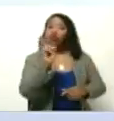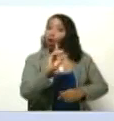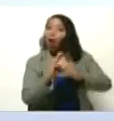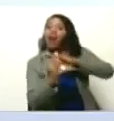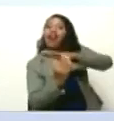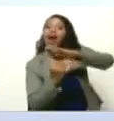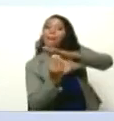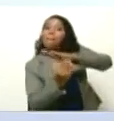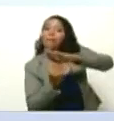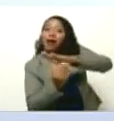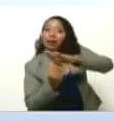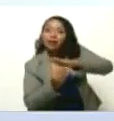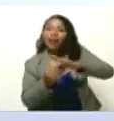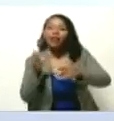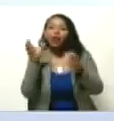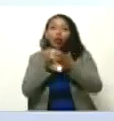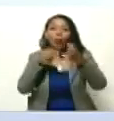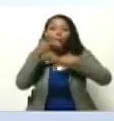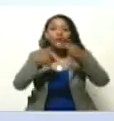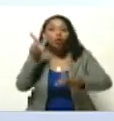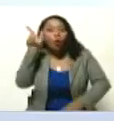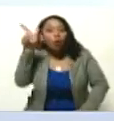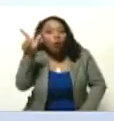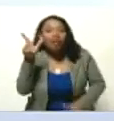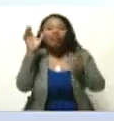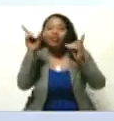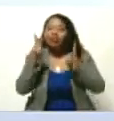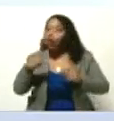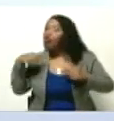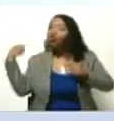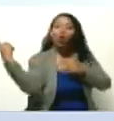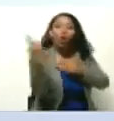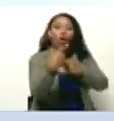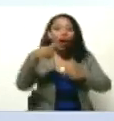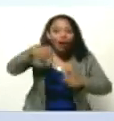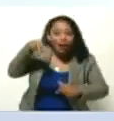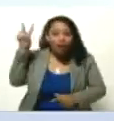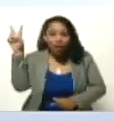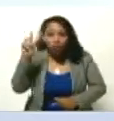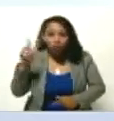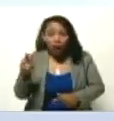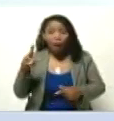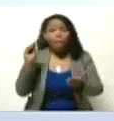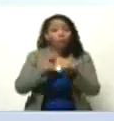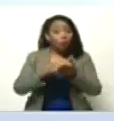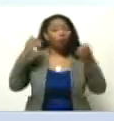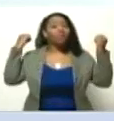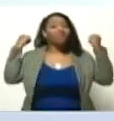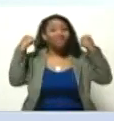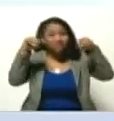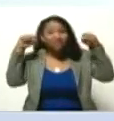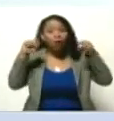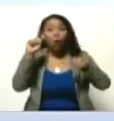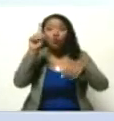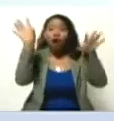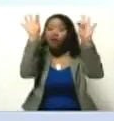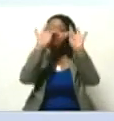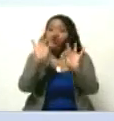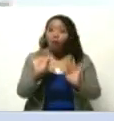las decisiones. Son las bases de nuestro partido y así debe hacerse. El presidente Mira ha puesto en práctica una